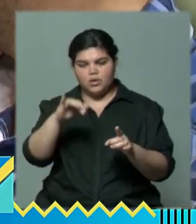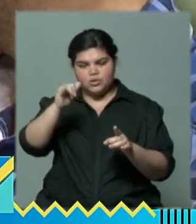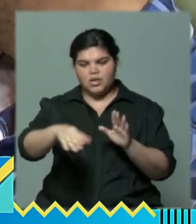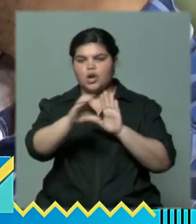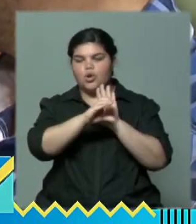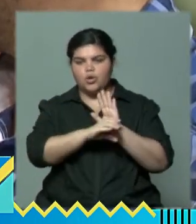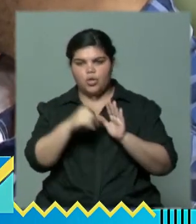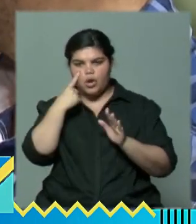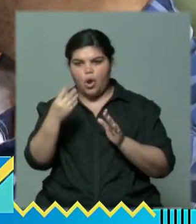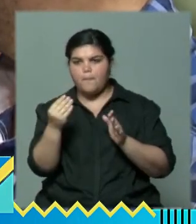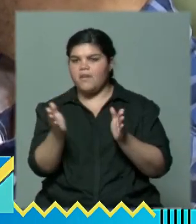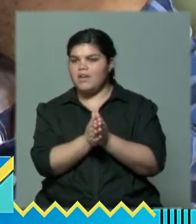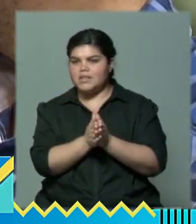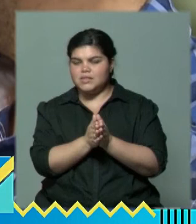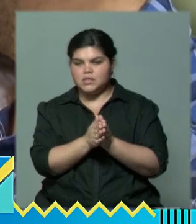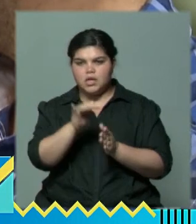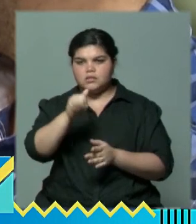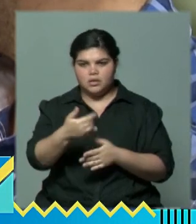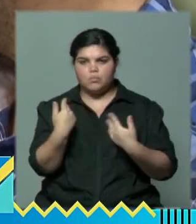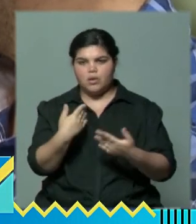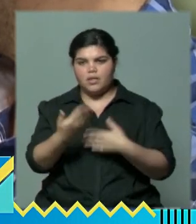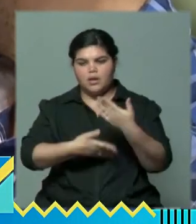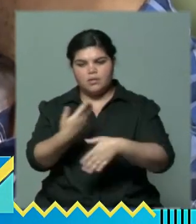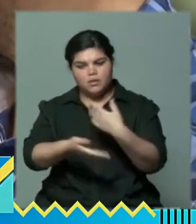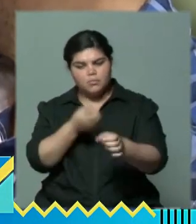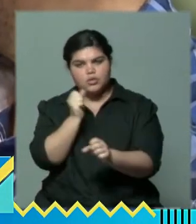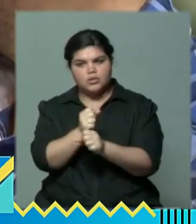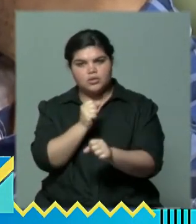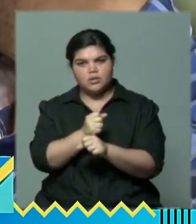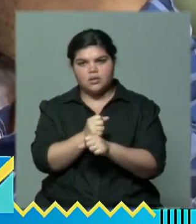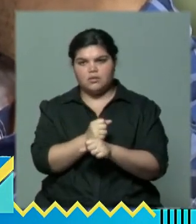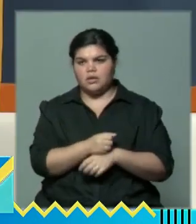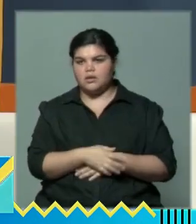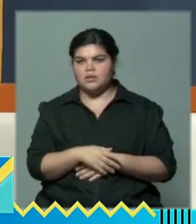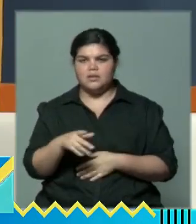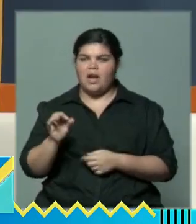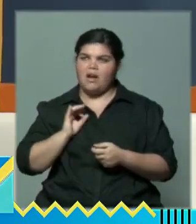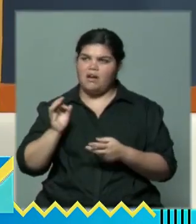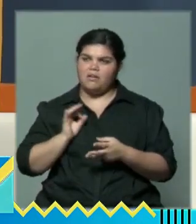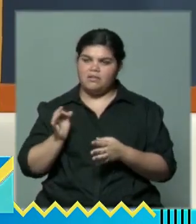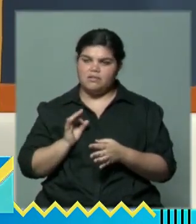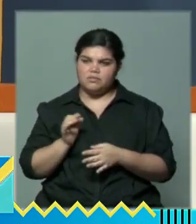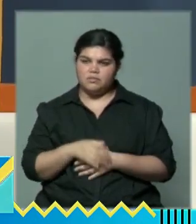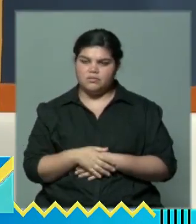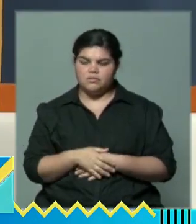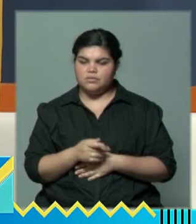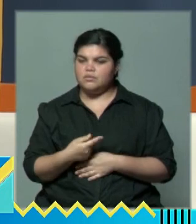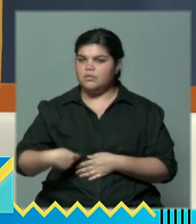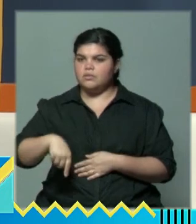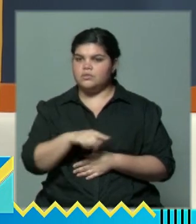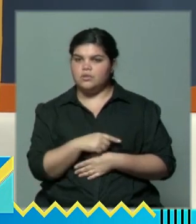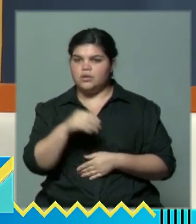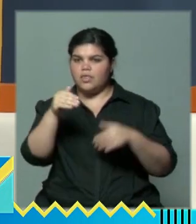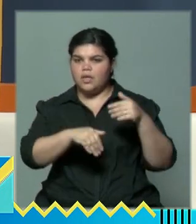y hay que trabajar, digamos. Y hay que acostumbrarnos a trabajar en los consensos, digamos. Venimos de muchos años, a ver, somos una